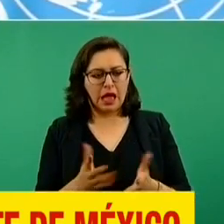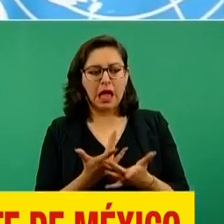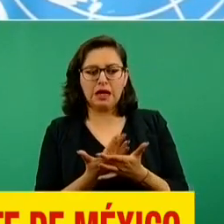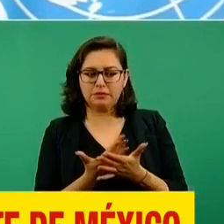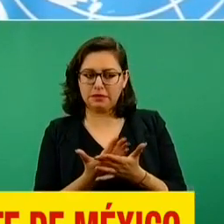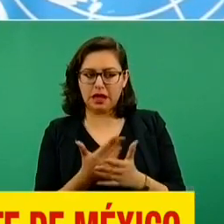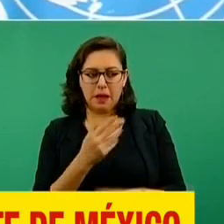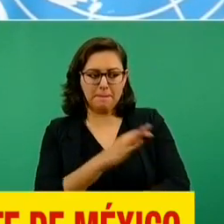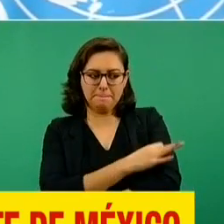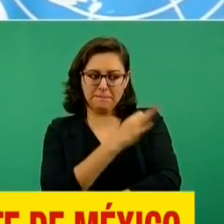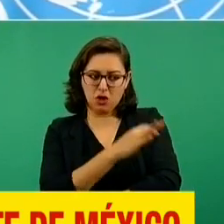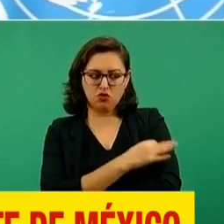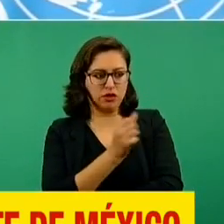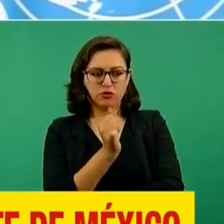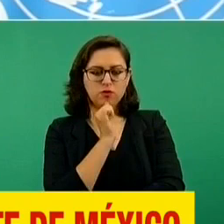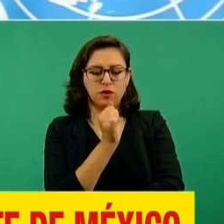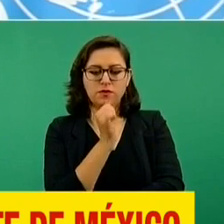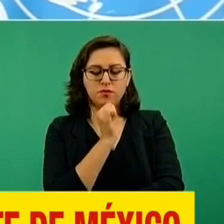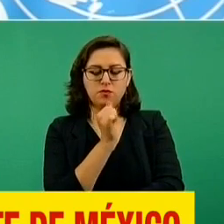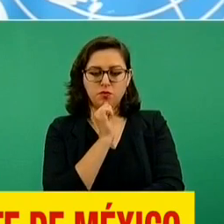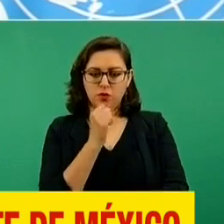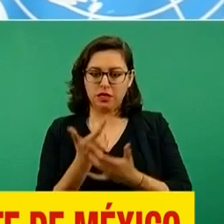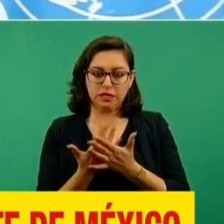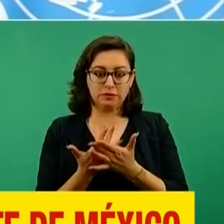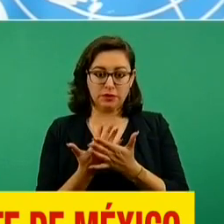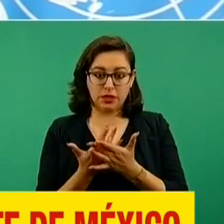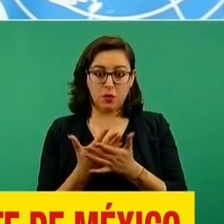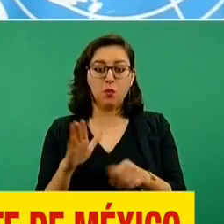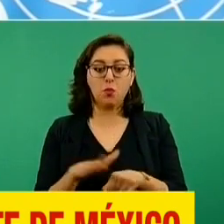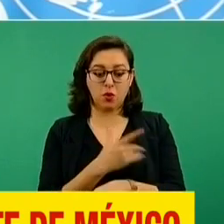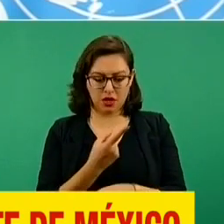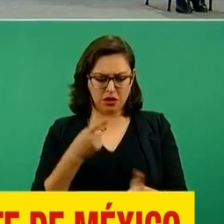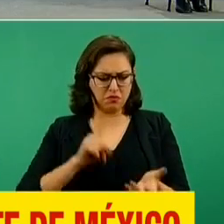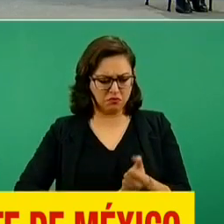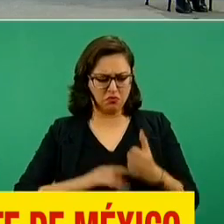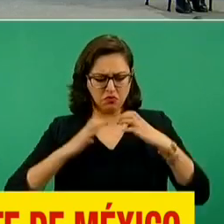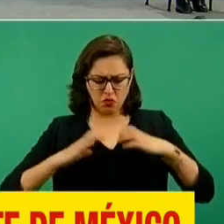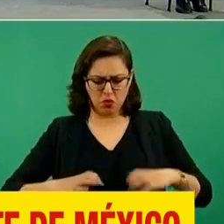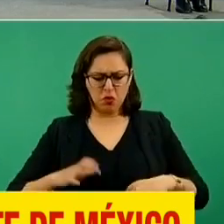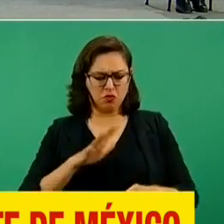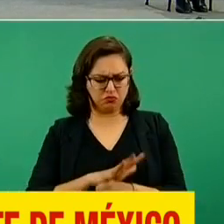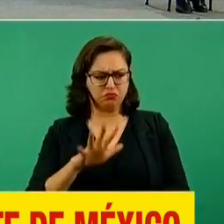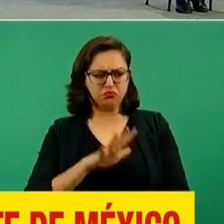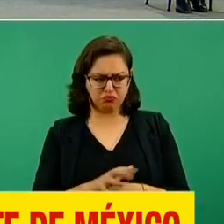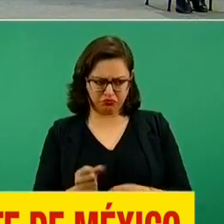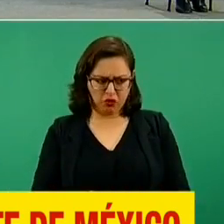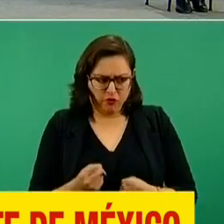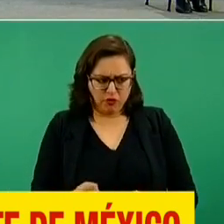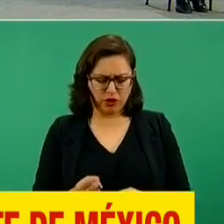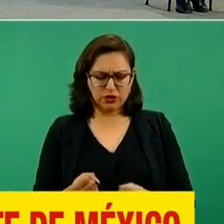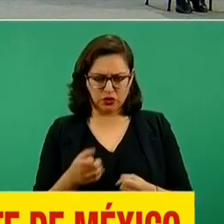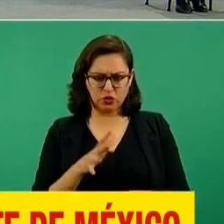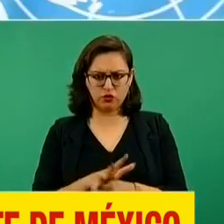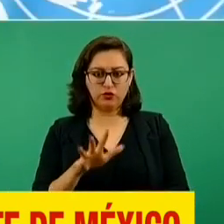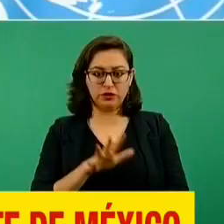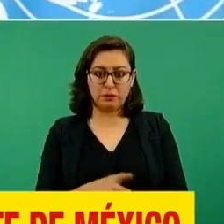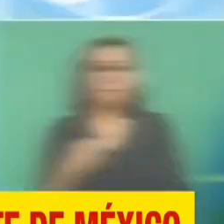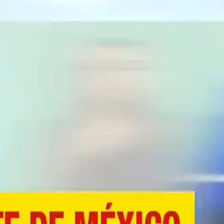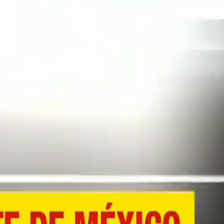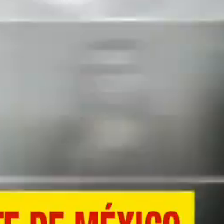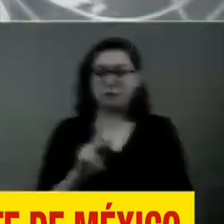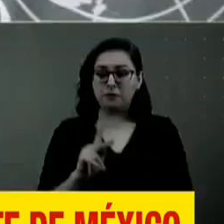para la vacuna porque tenía yo anticuerpos suficientes, pero ya ha pasado el